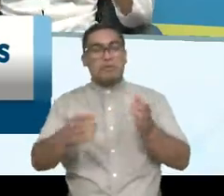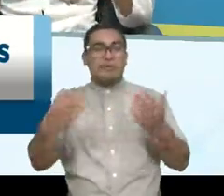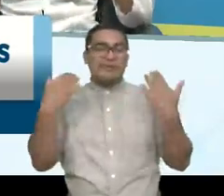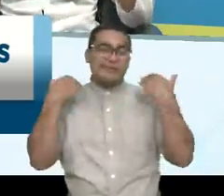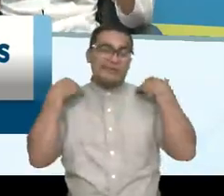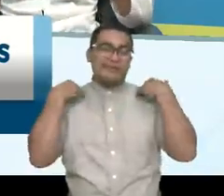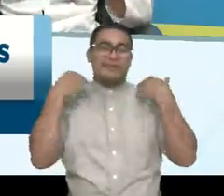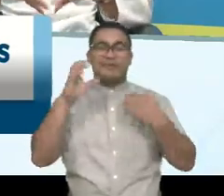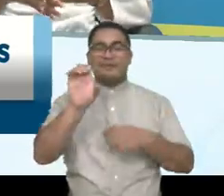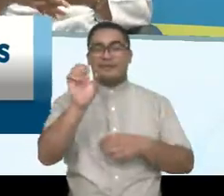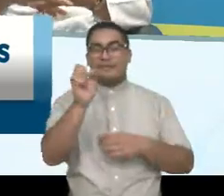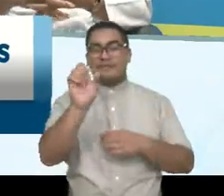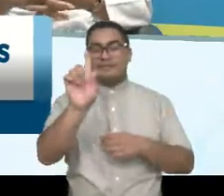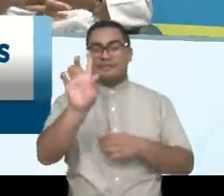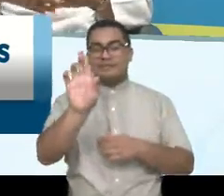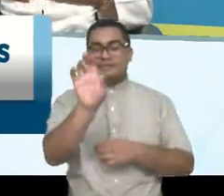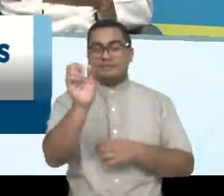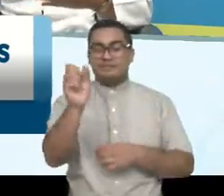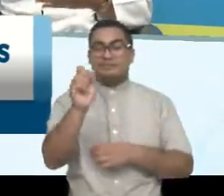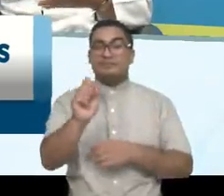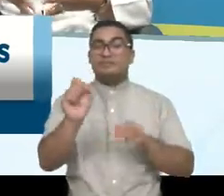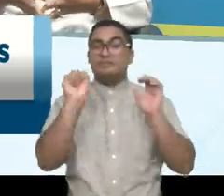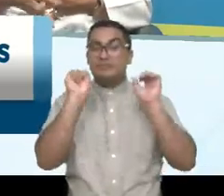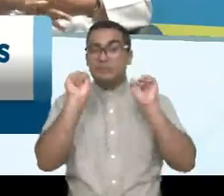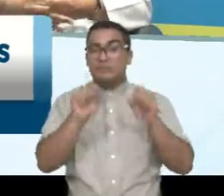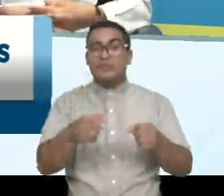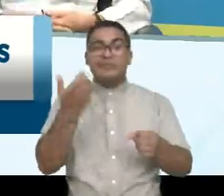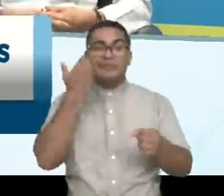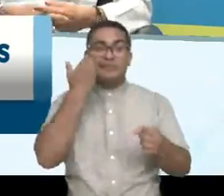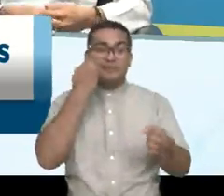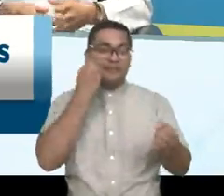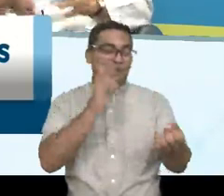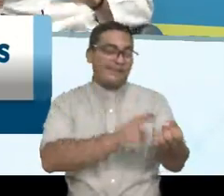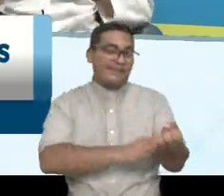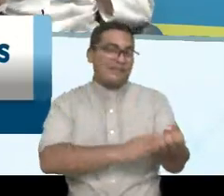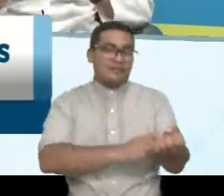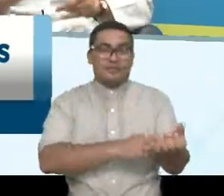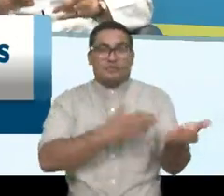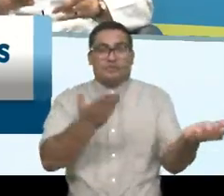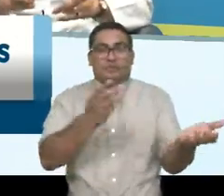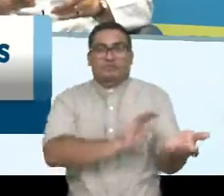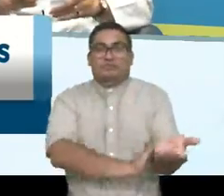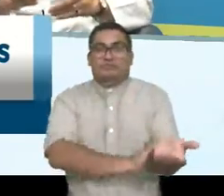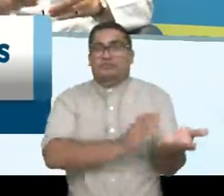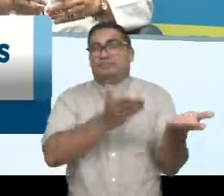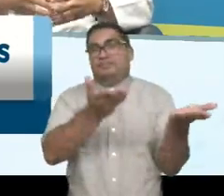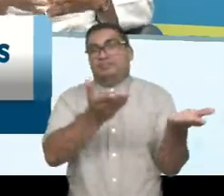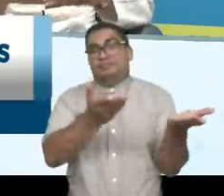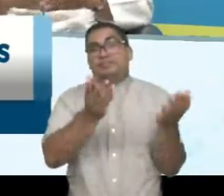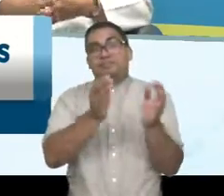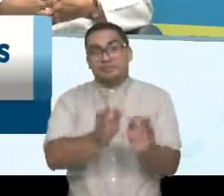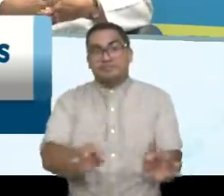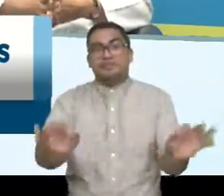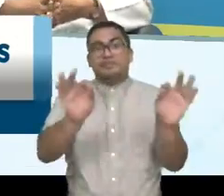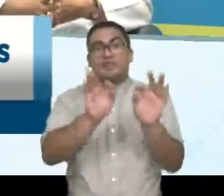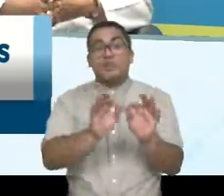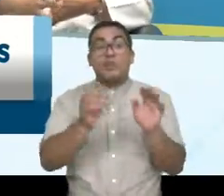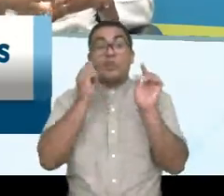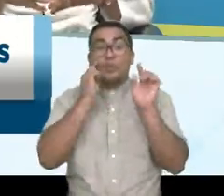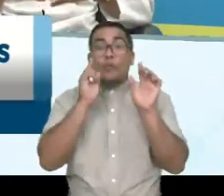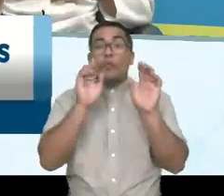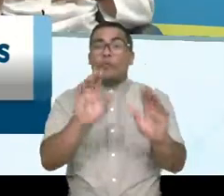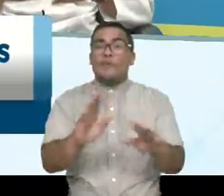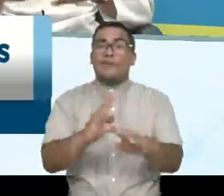pues que se le activa a tal punto de padecer enfermedades médicas. Entonces hay que evitar eso en este momento, todavía estamos a